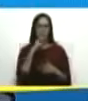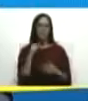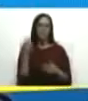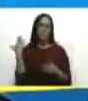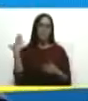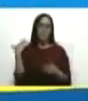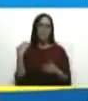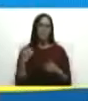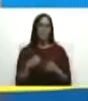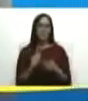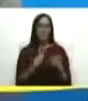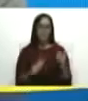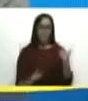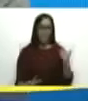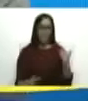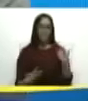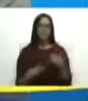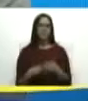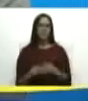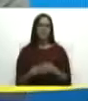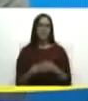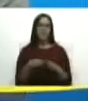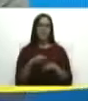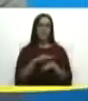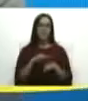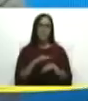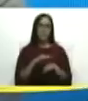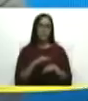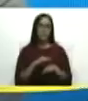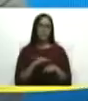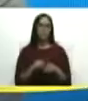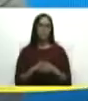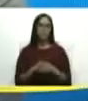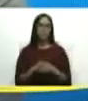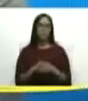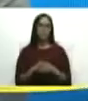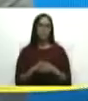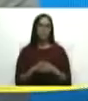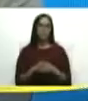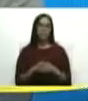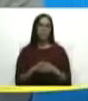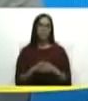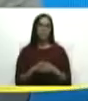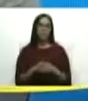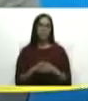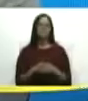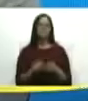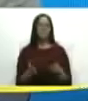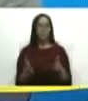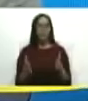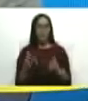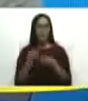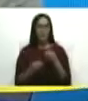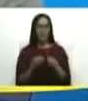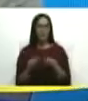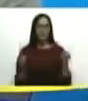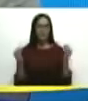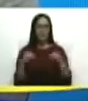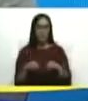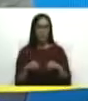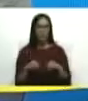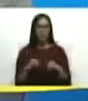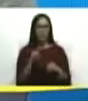el vicepresidente de servicios, el ministro Reverol, el vicepresidente Reverol, se logró hacer un ejercicio muy